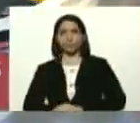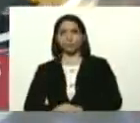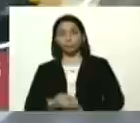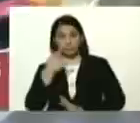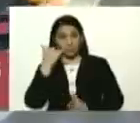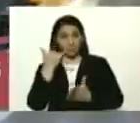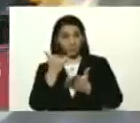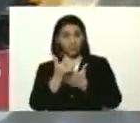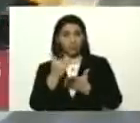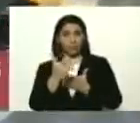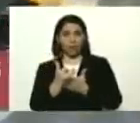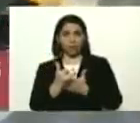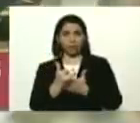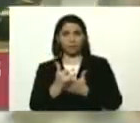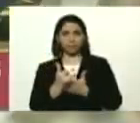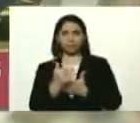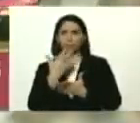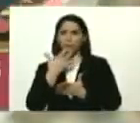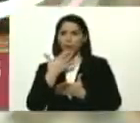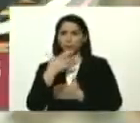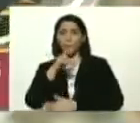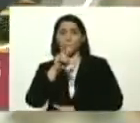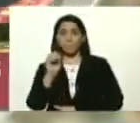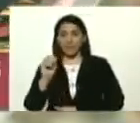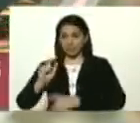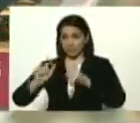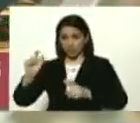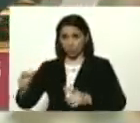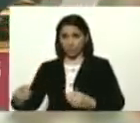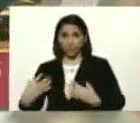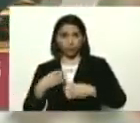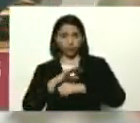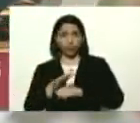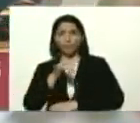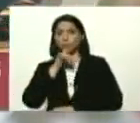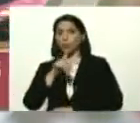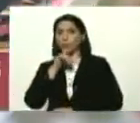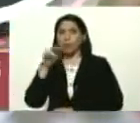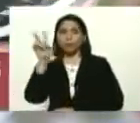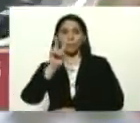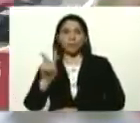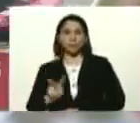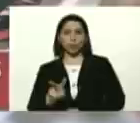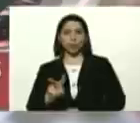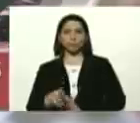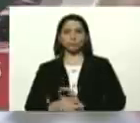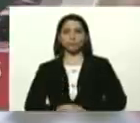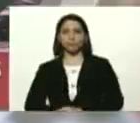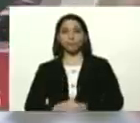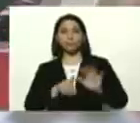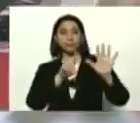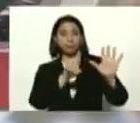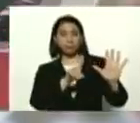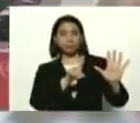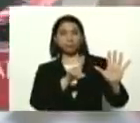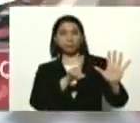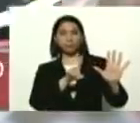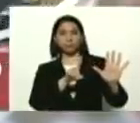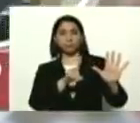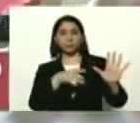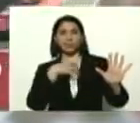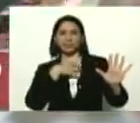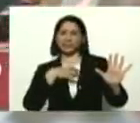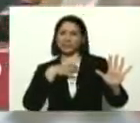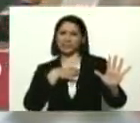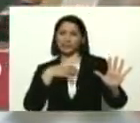Fíjate que en estos casos, en estos 20 casos que está reportando Venezuela, 6 son